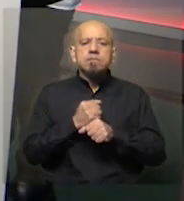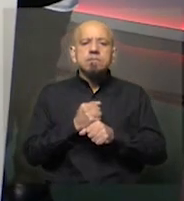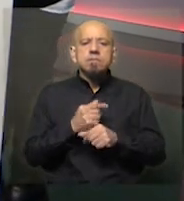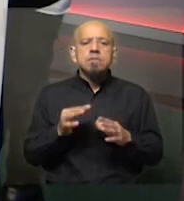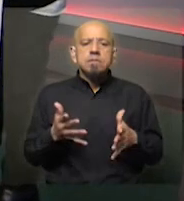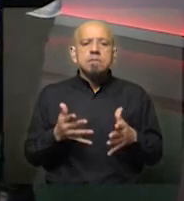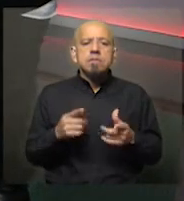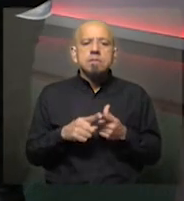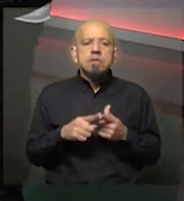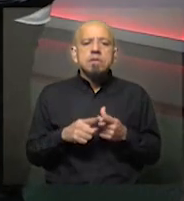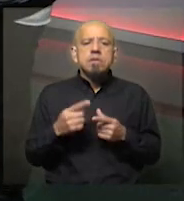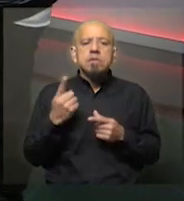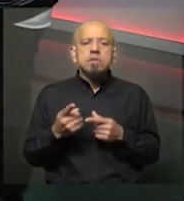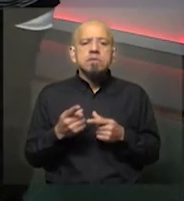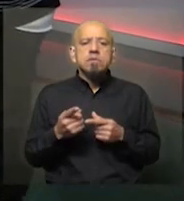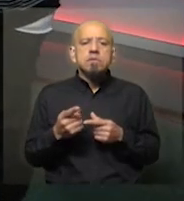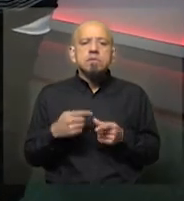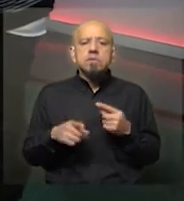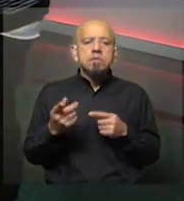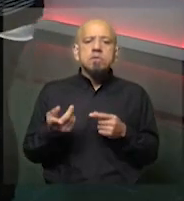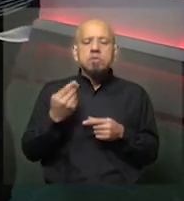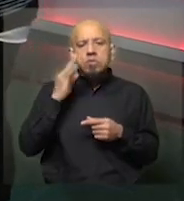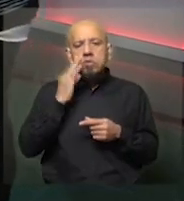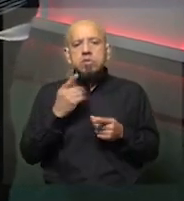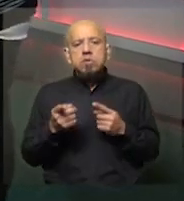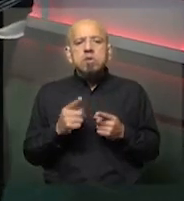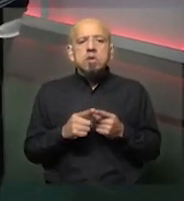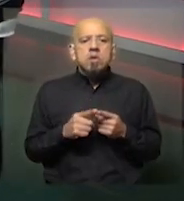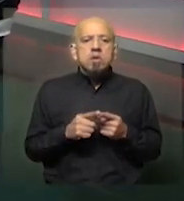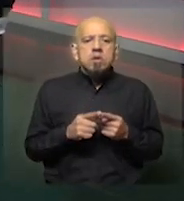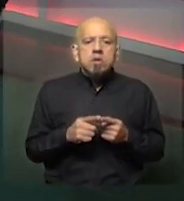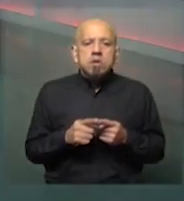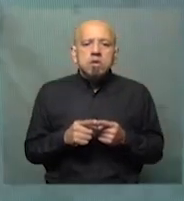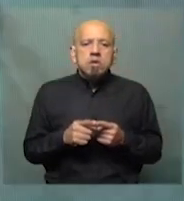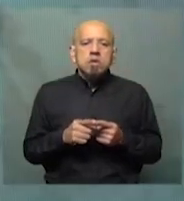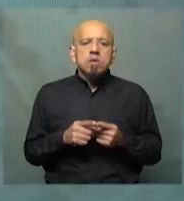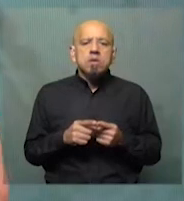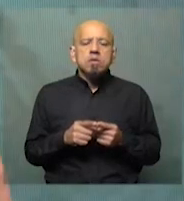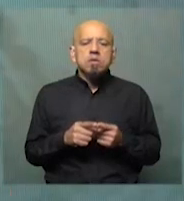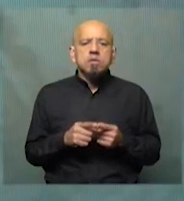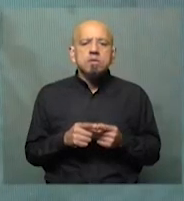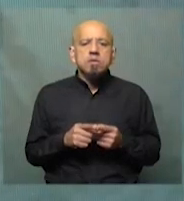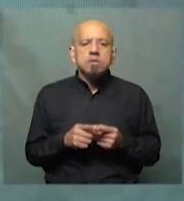¿Qué fue lo primero que te llamó la atención? ¿La cantidad que había que no conocías? Sí, lo primero que de memoria,